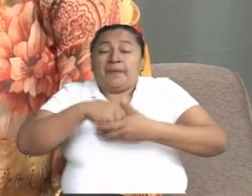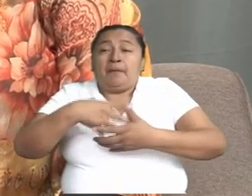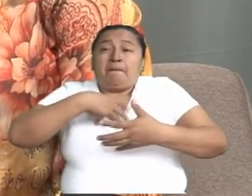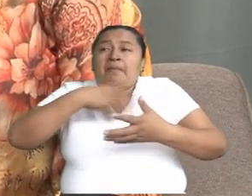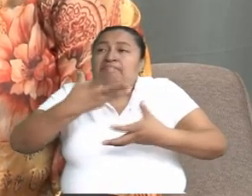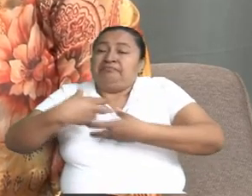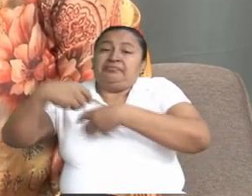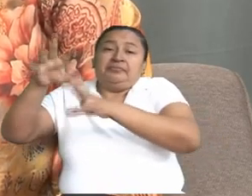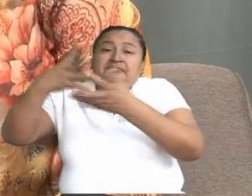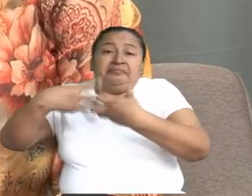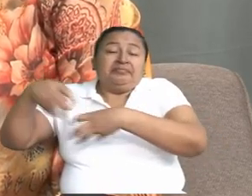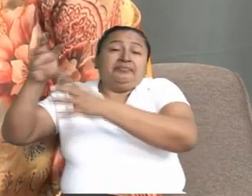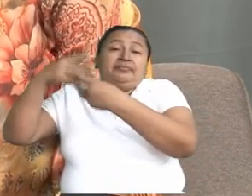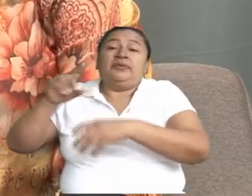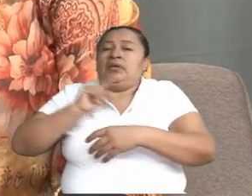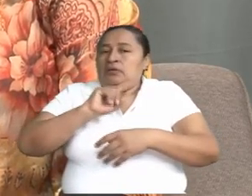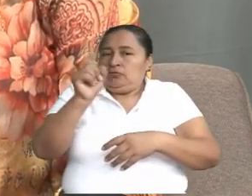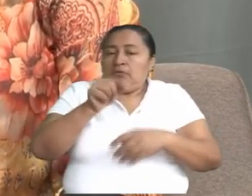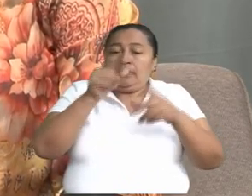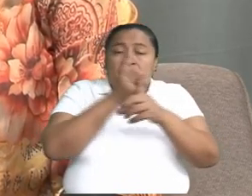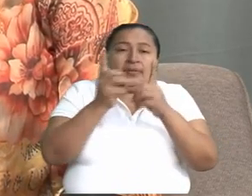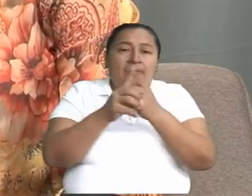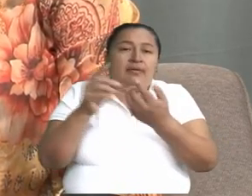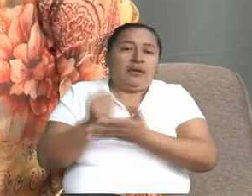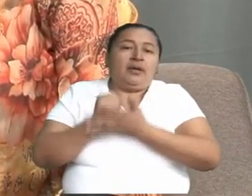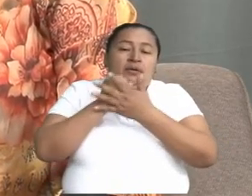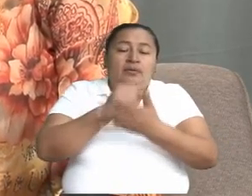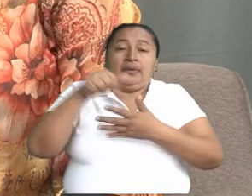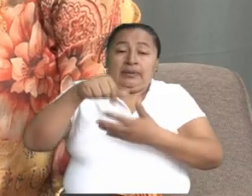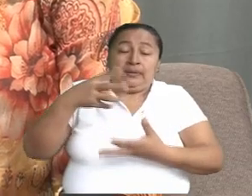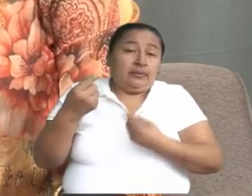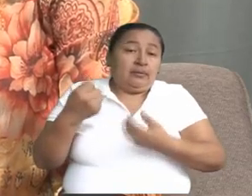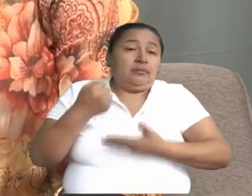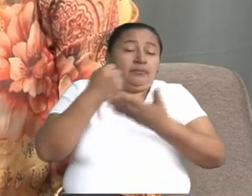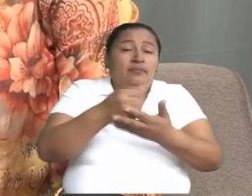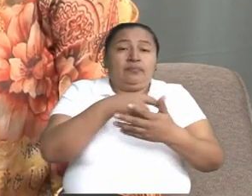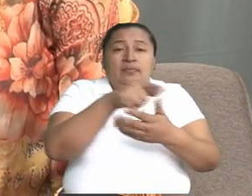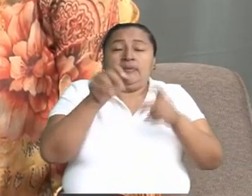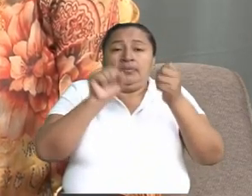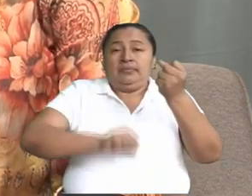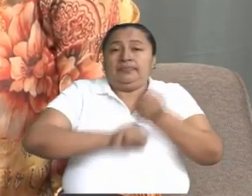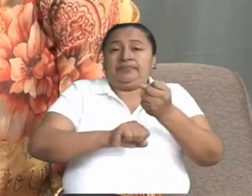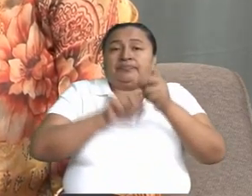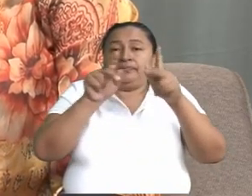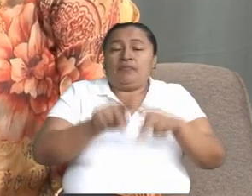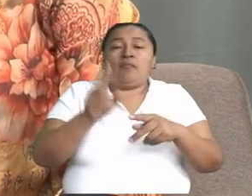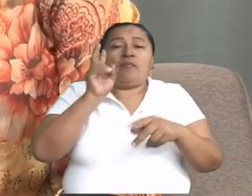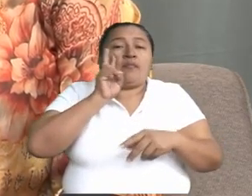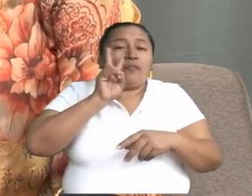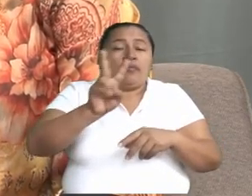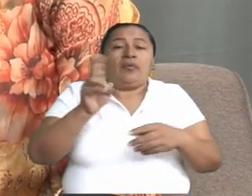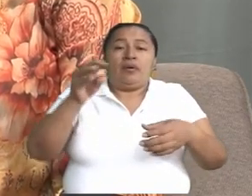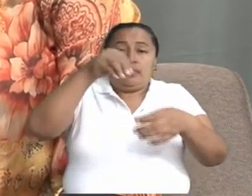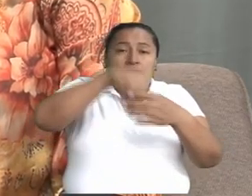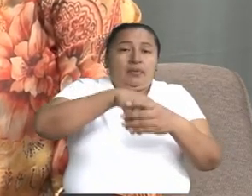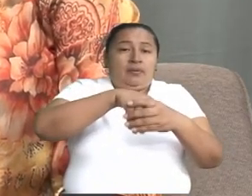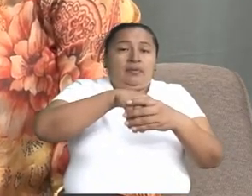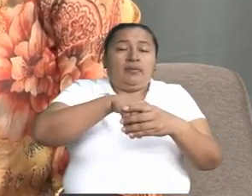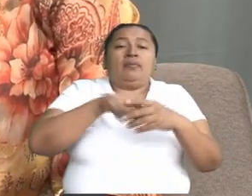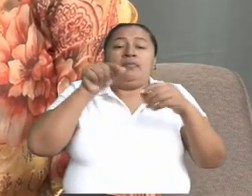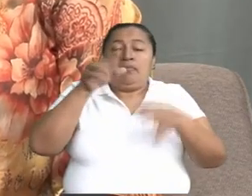para impulsar el desarrollo democrático, social, con una visión de inclusión,